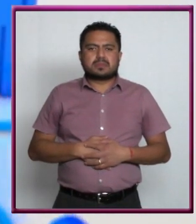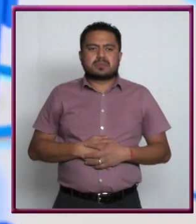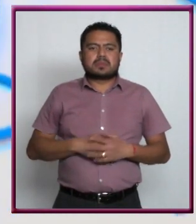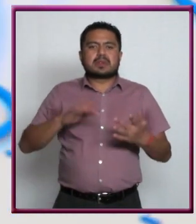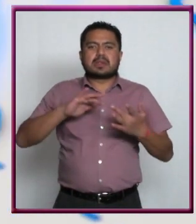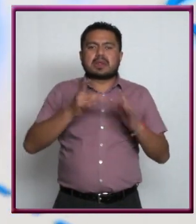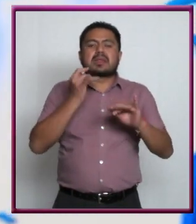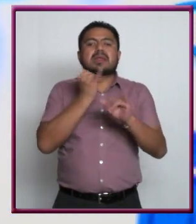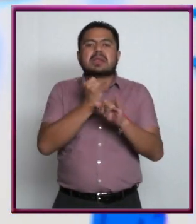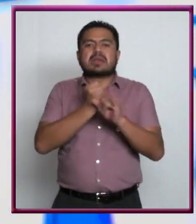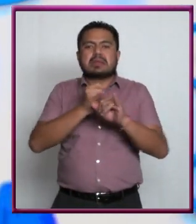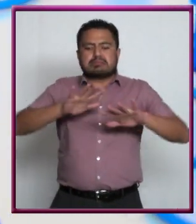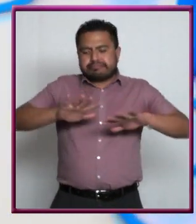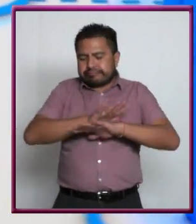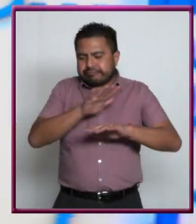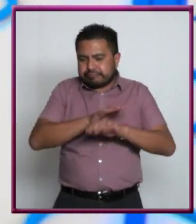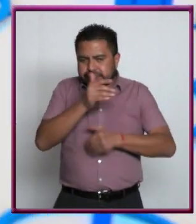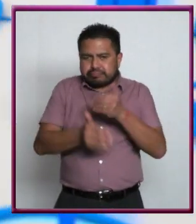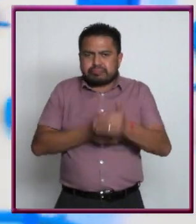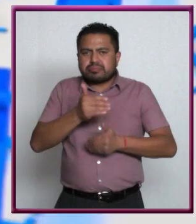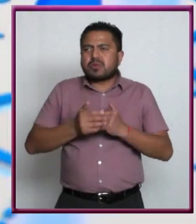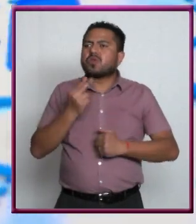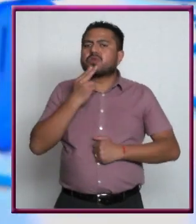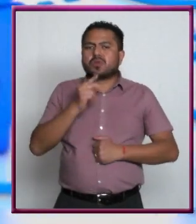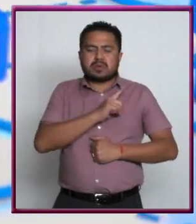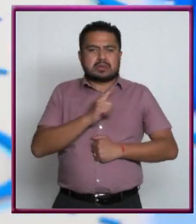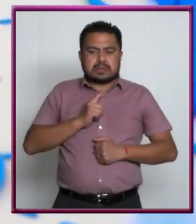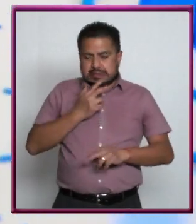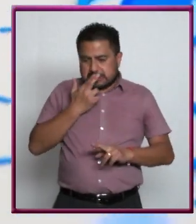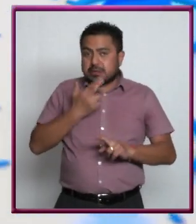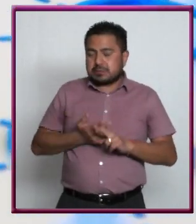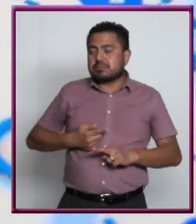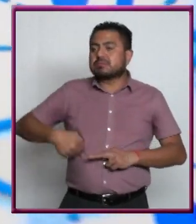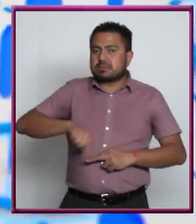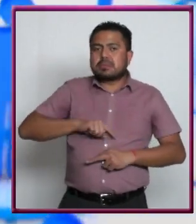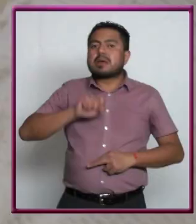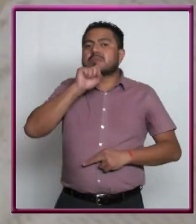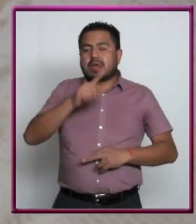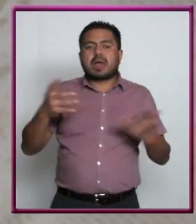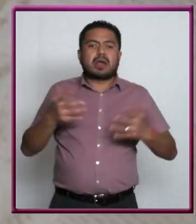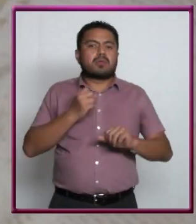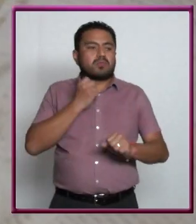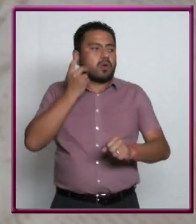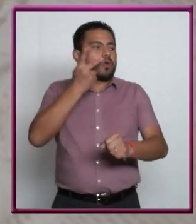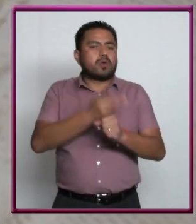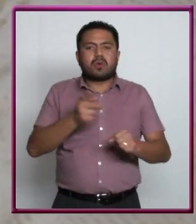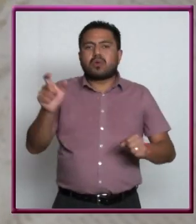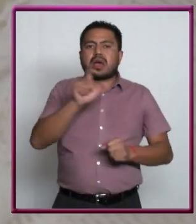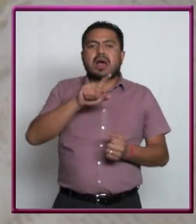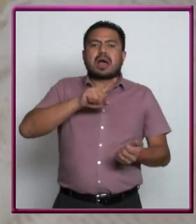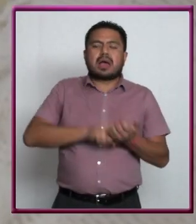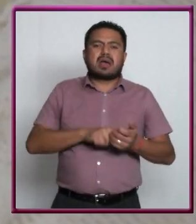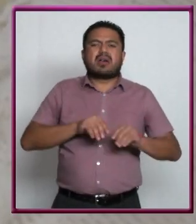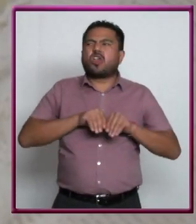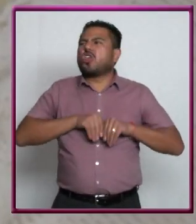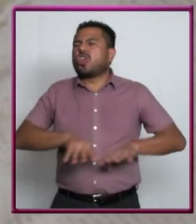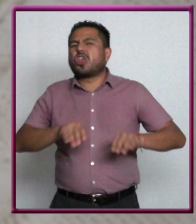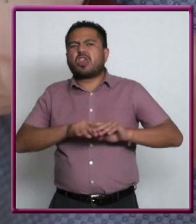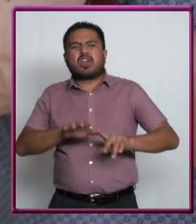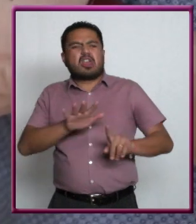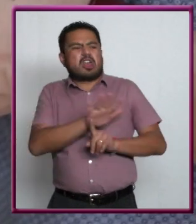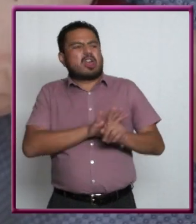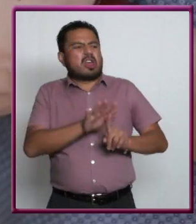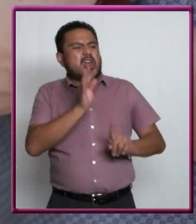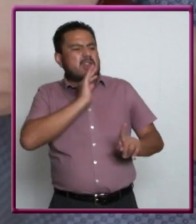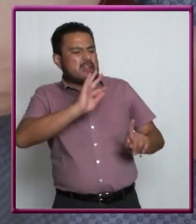Las redes sociales se han vuelto una herramienta que debemos utilizar de forma responsable. también nos hacen vulnerables cuando se trata de